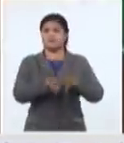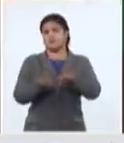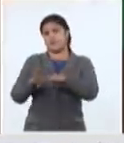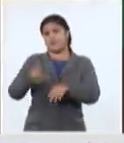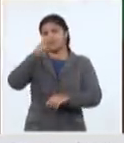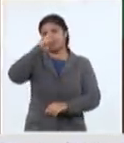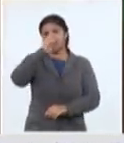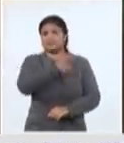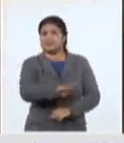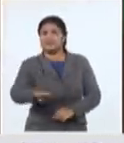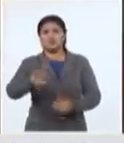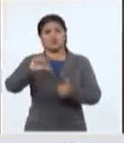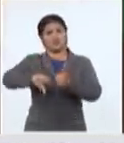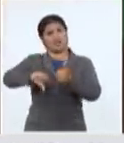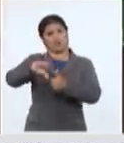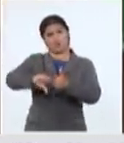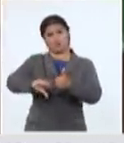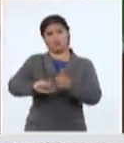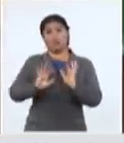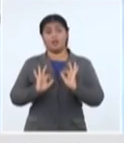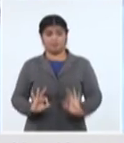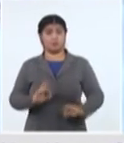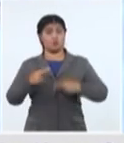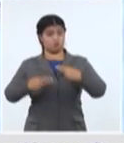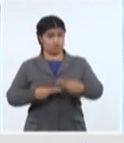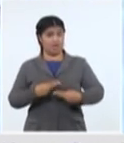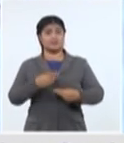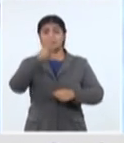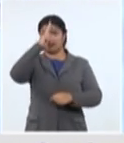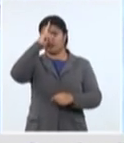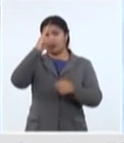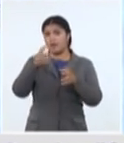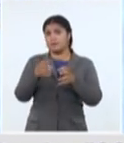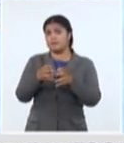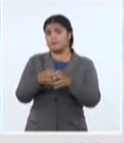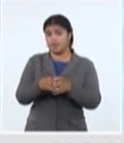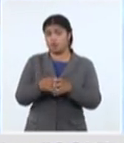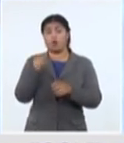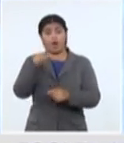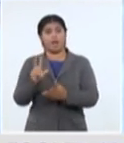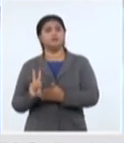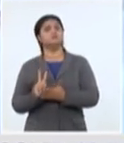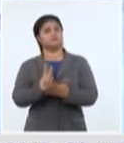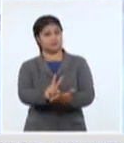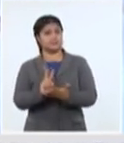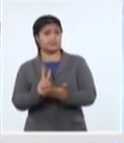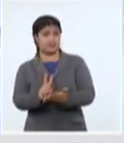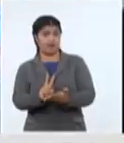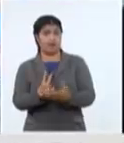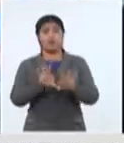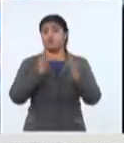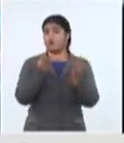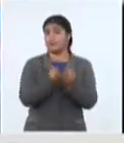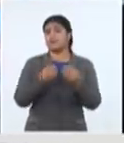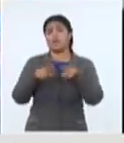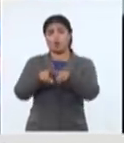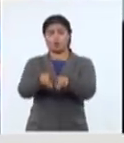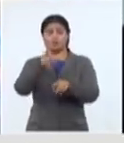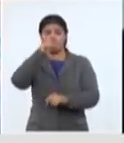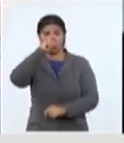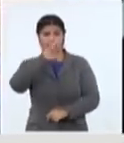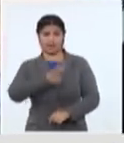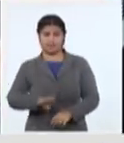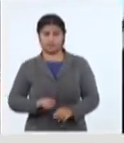infantes y evitar padecimientos asociados al nuevo coronavirus. Desde Santiago de Cuba, Bárbara